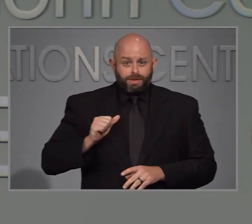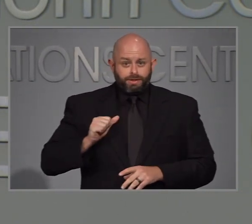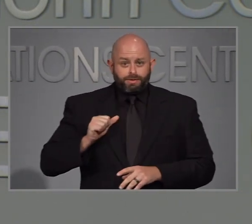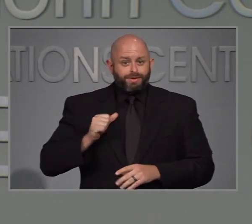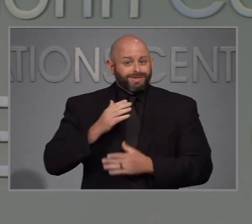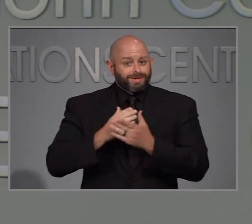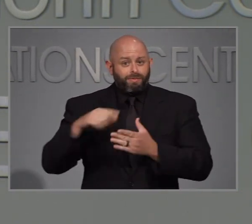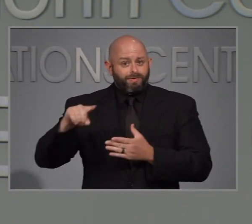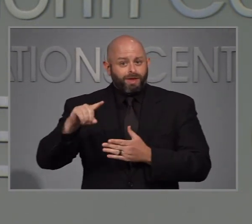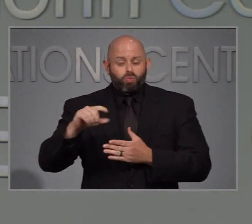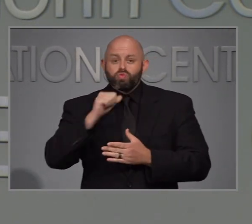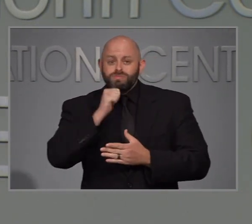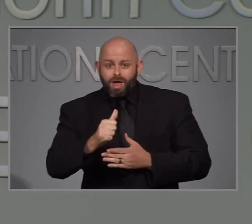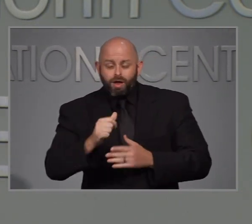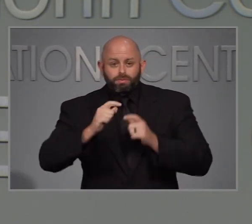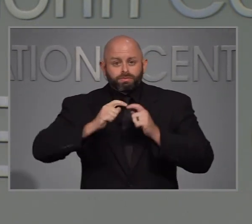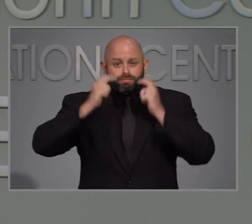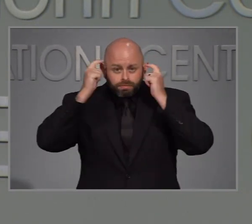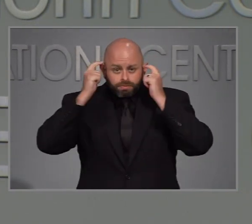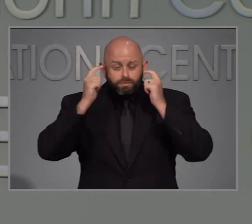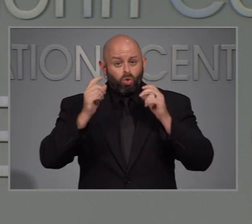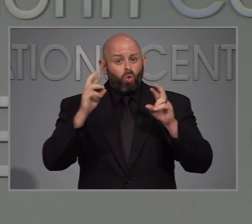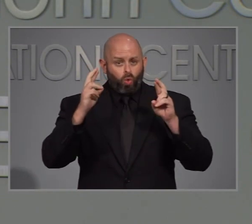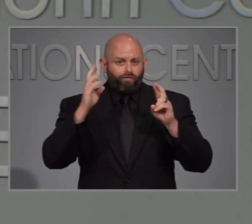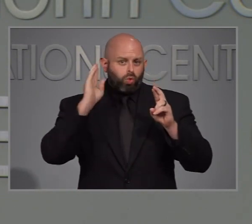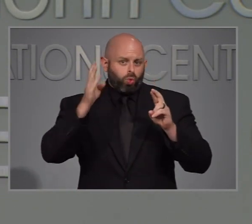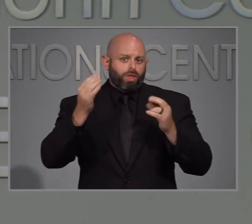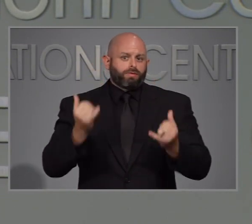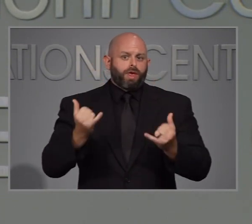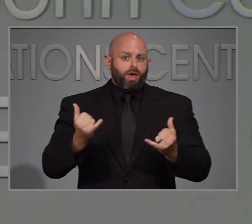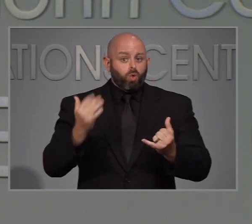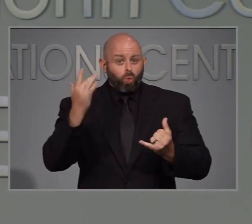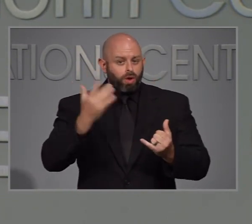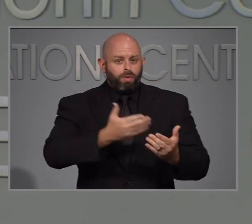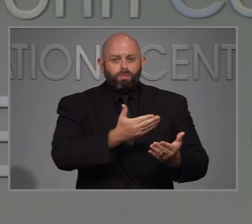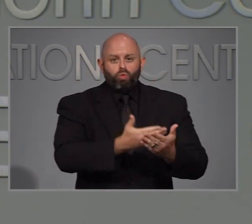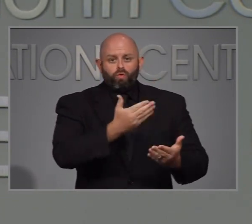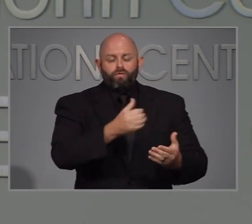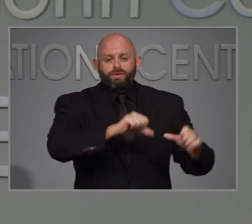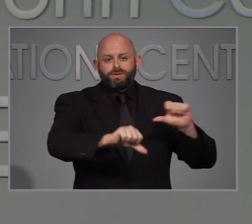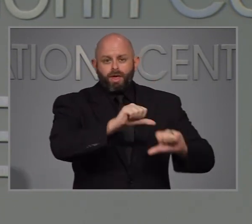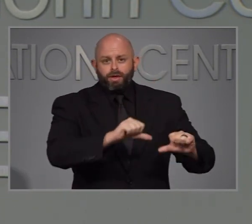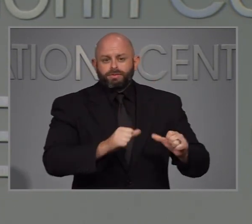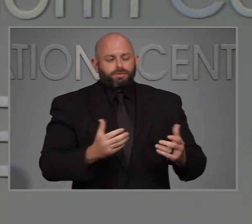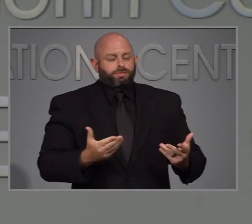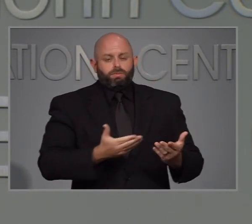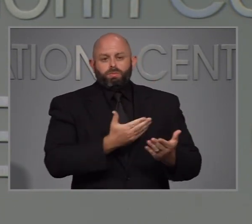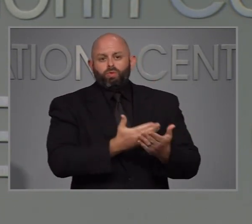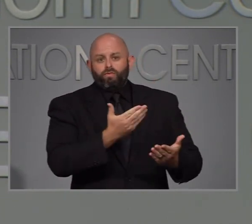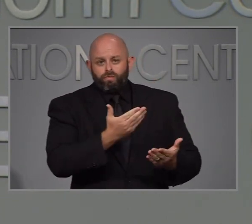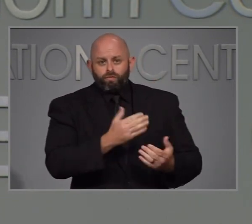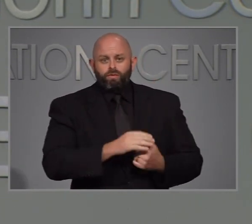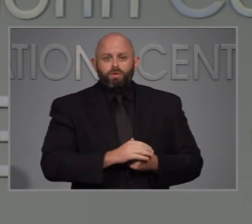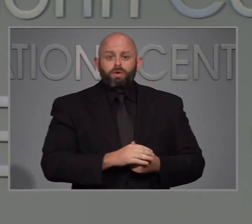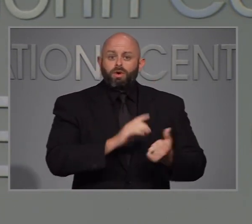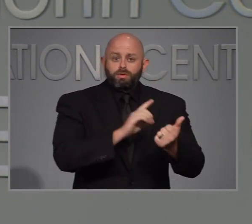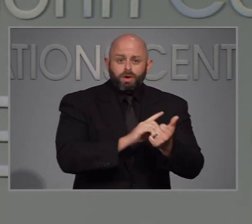y aquellos que no llevan cubrebocas lo lleven ahora, y la información científica